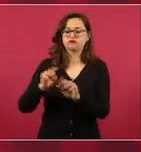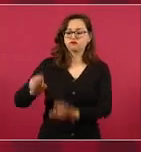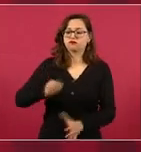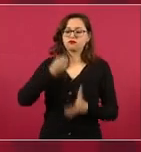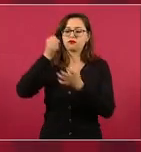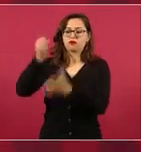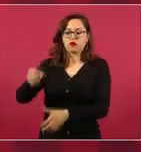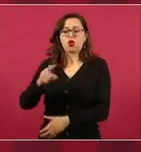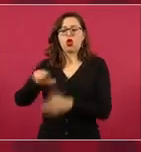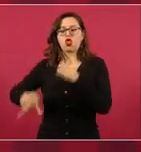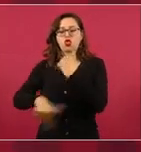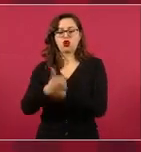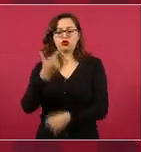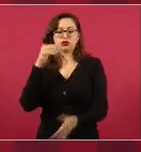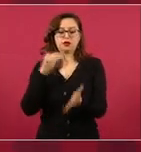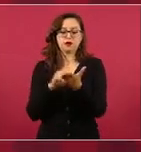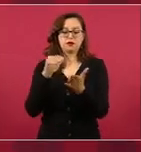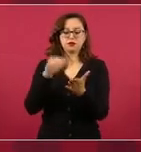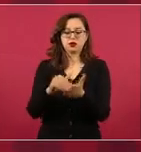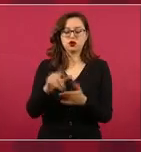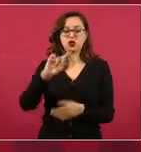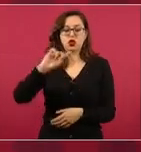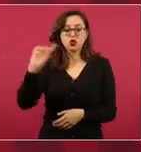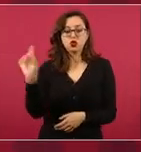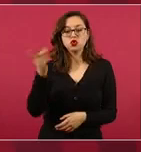12,000 millones de dólares. El Tren Maya,